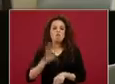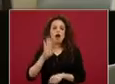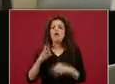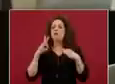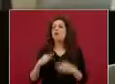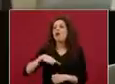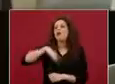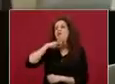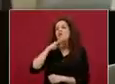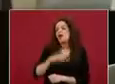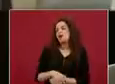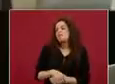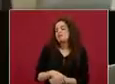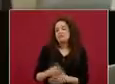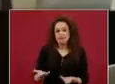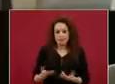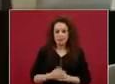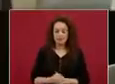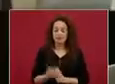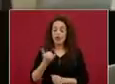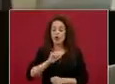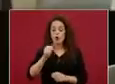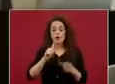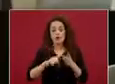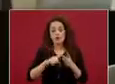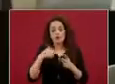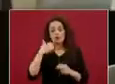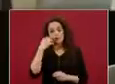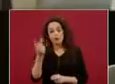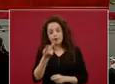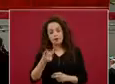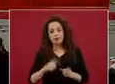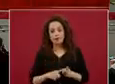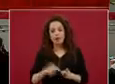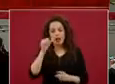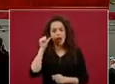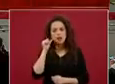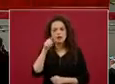una primera pregunta. Y una segunda, si me permite. Usted igual ayer habló sobre un